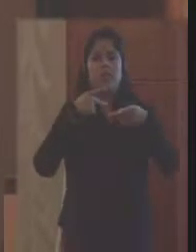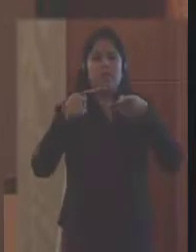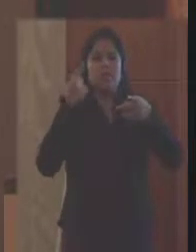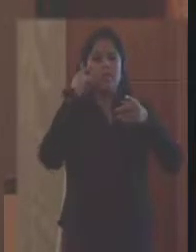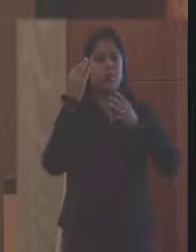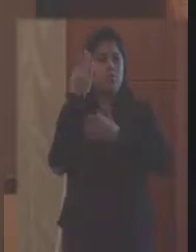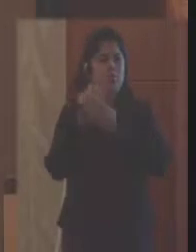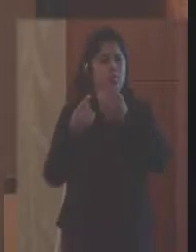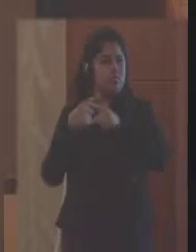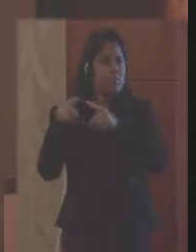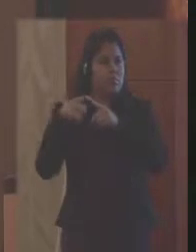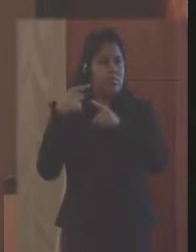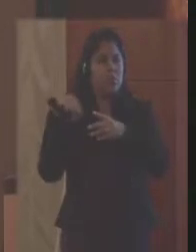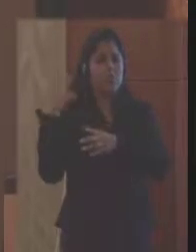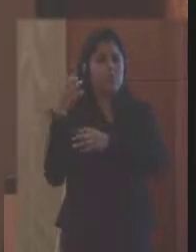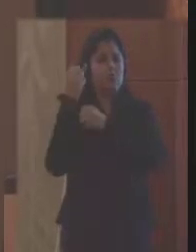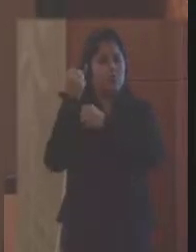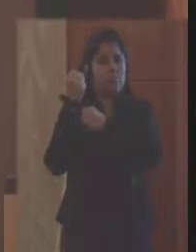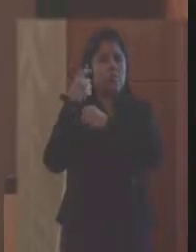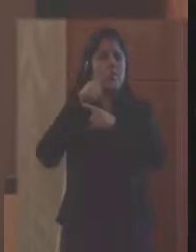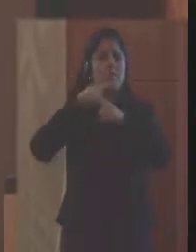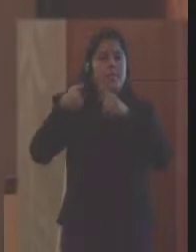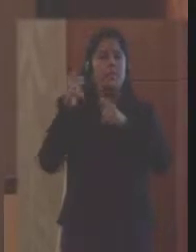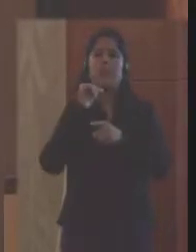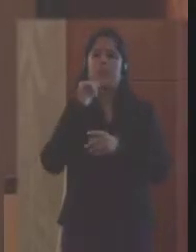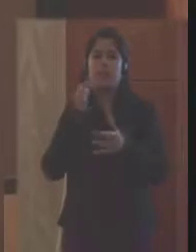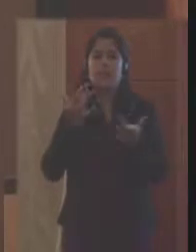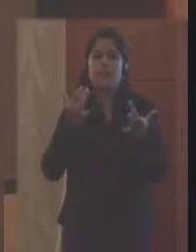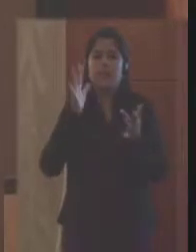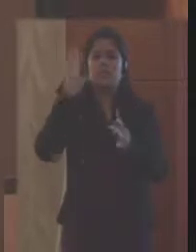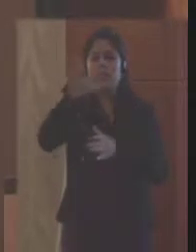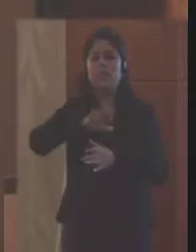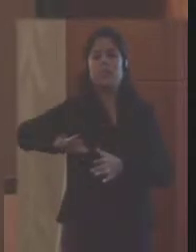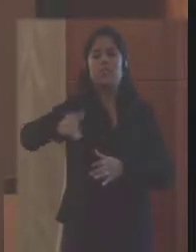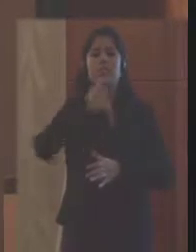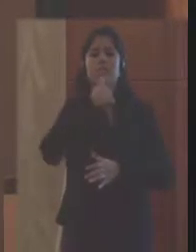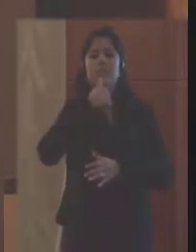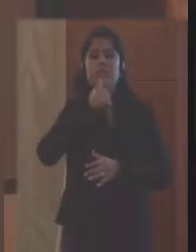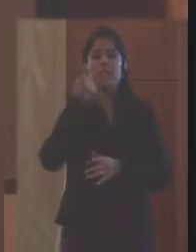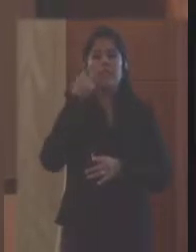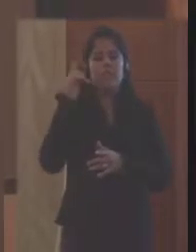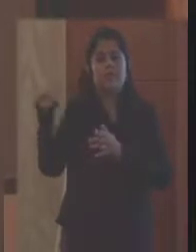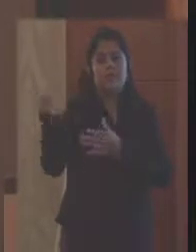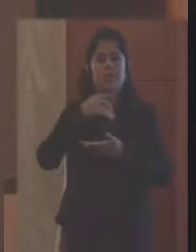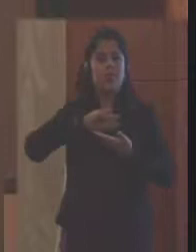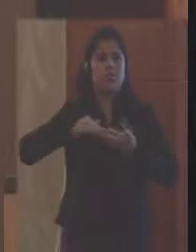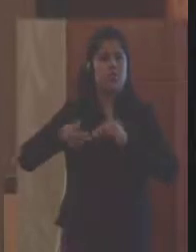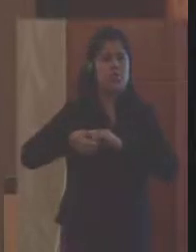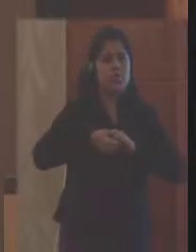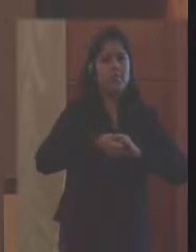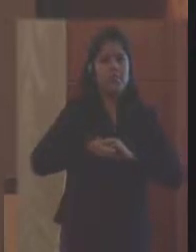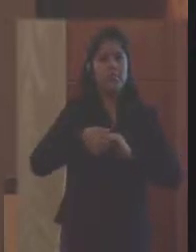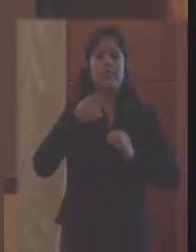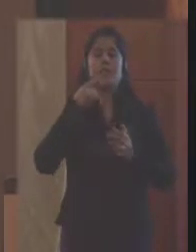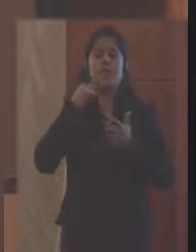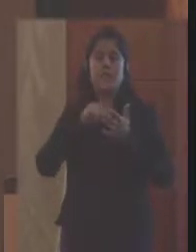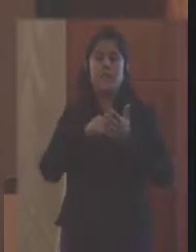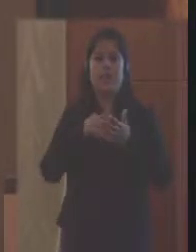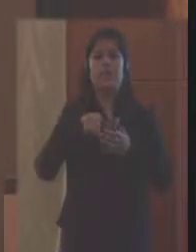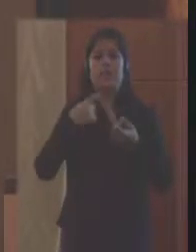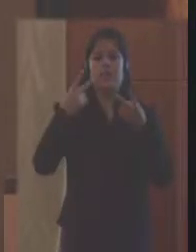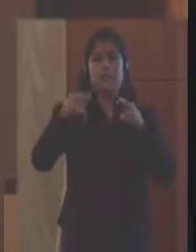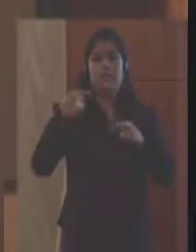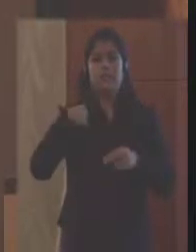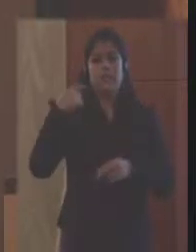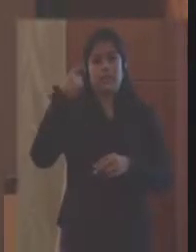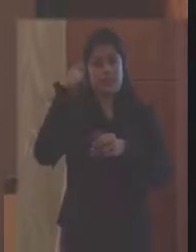que tienen que tener de soporte, sin descuidar el sector privado y sin descuidar la parte comunitaria. Eso hizo que